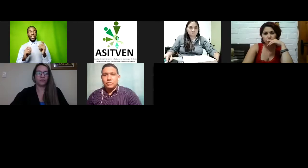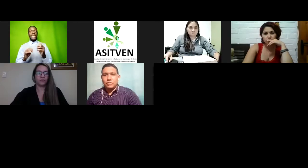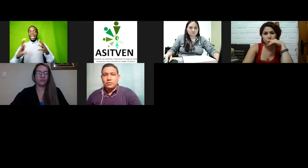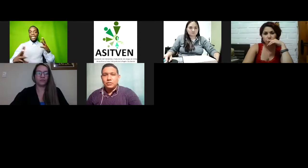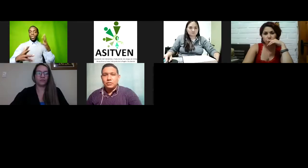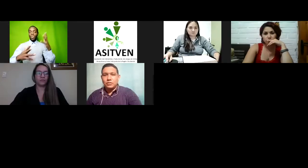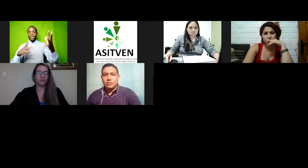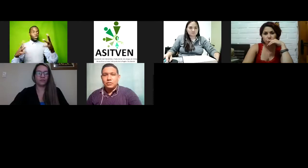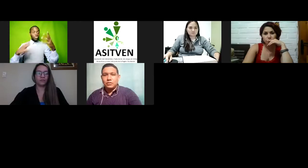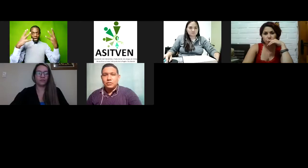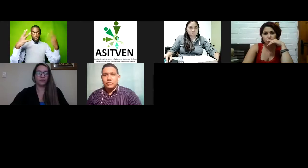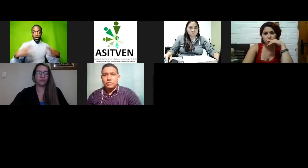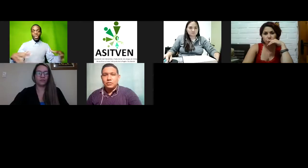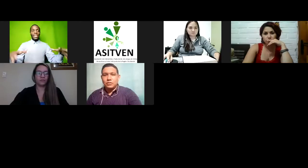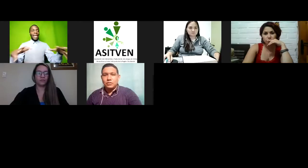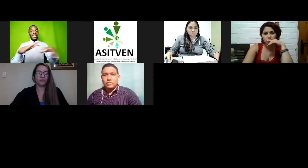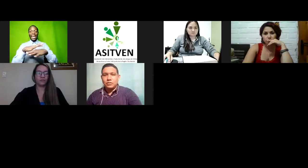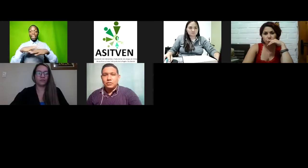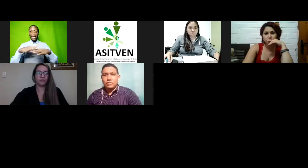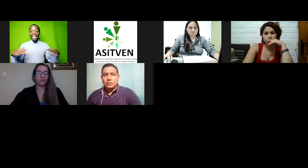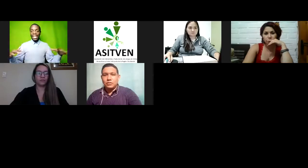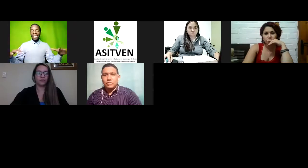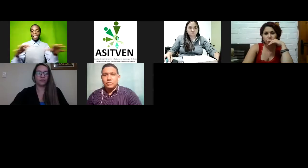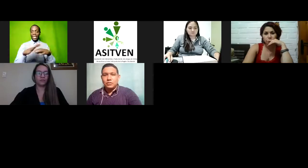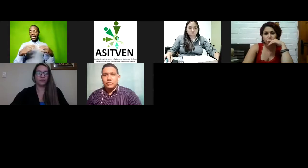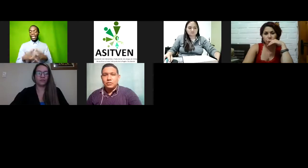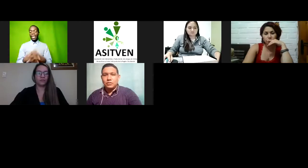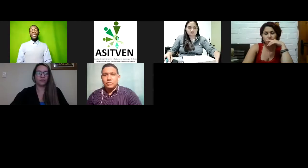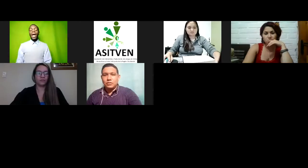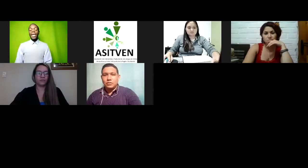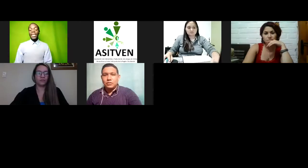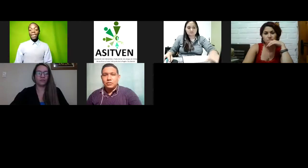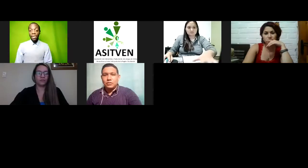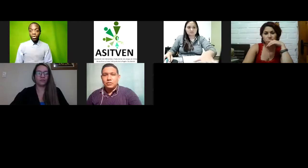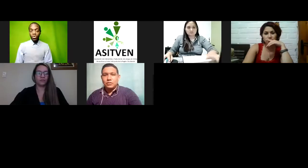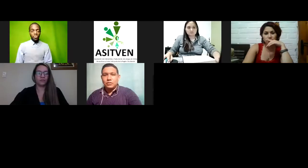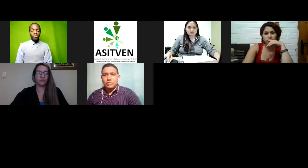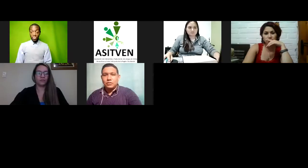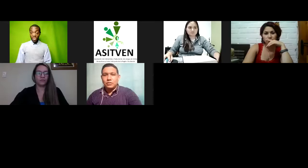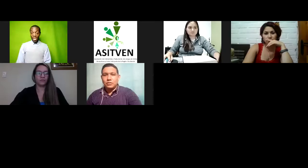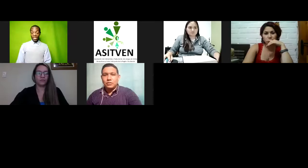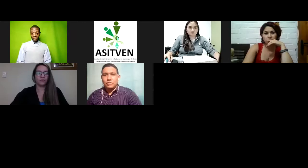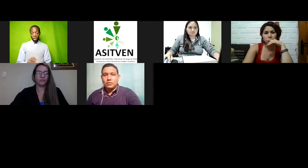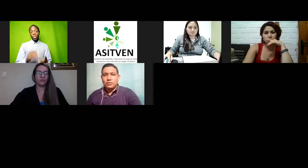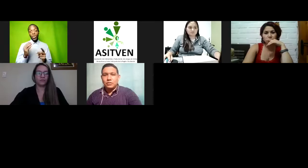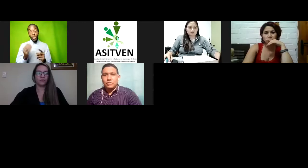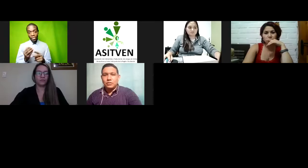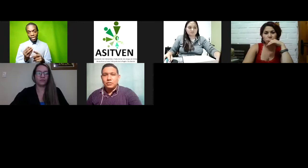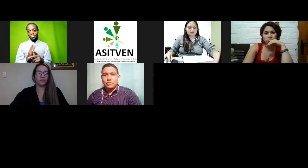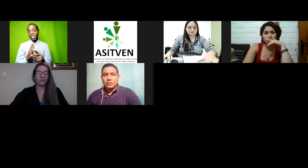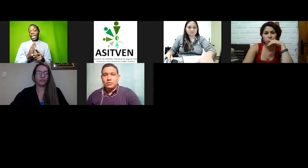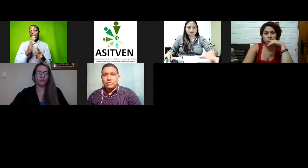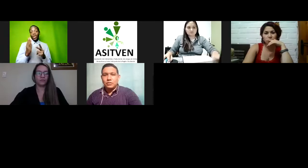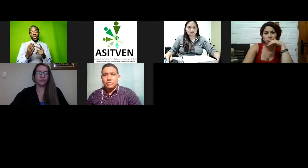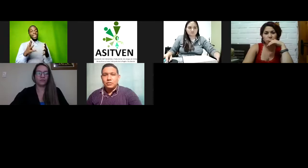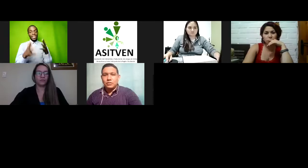rostro y tal? ¿Cómo hacía con sus manos? ¿O cómo hacía esa gramática espacial que ayer hablábamos? Sí, por lo menos una vez.